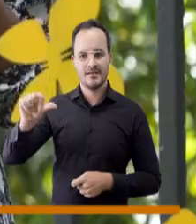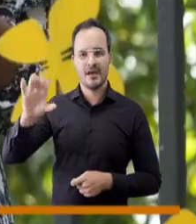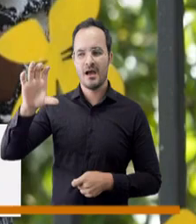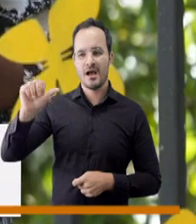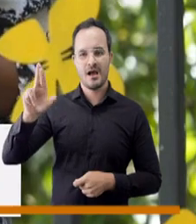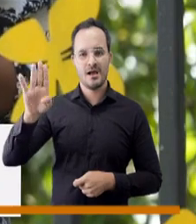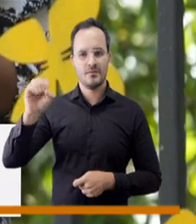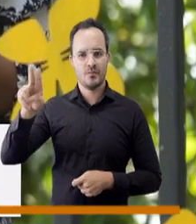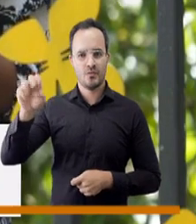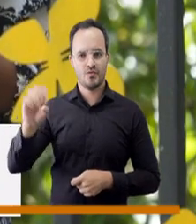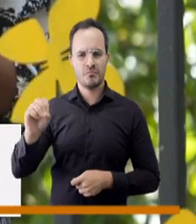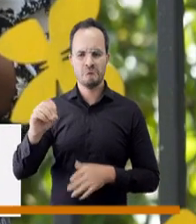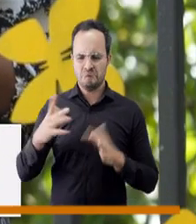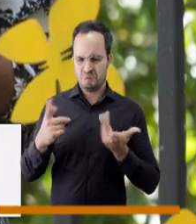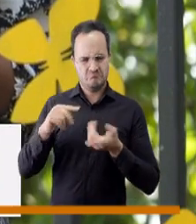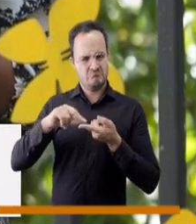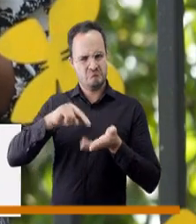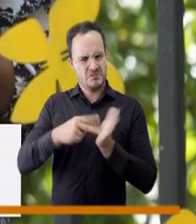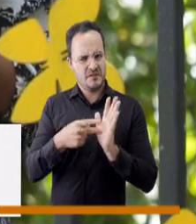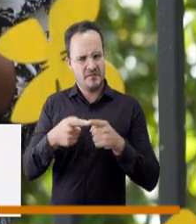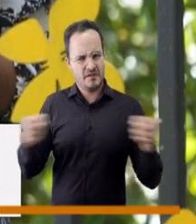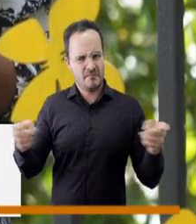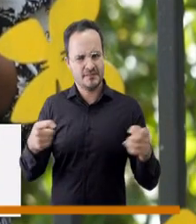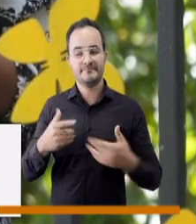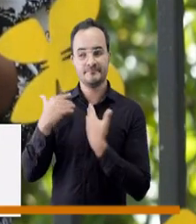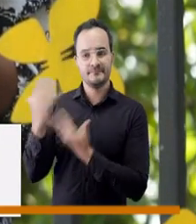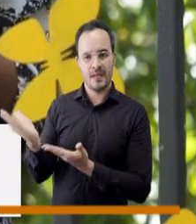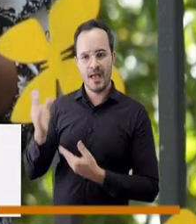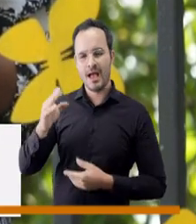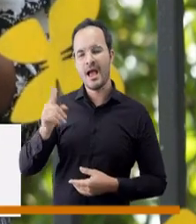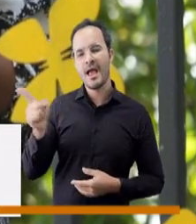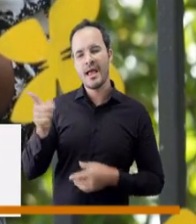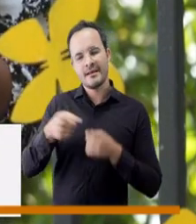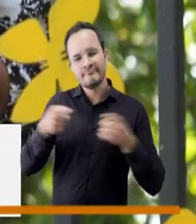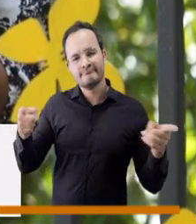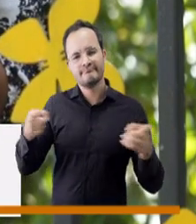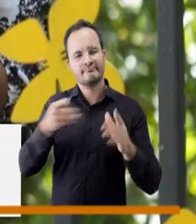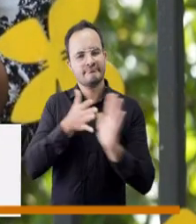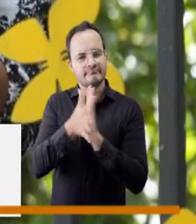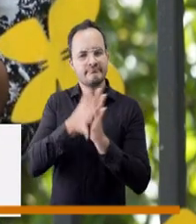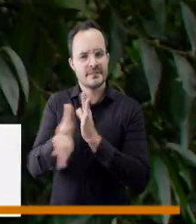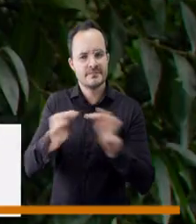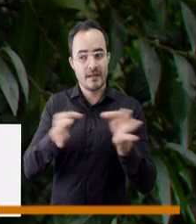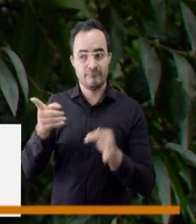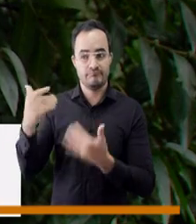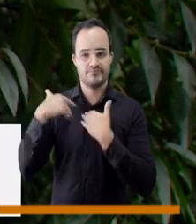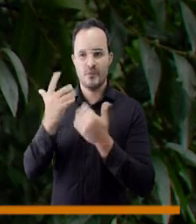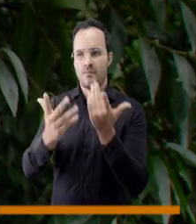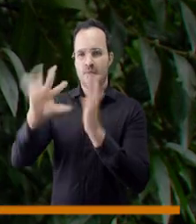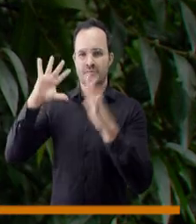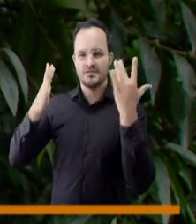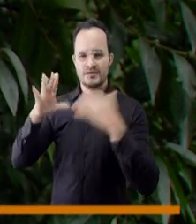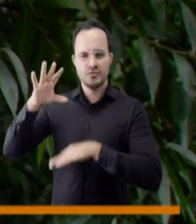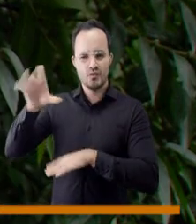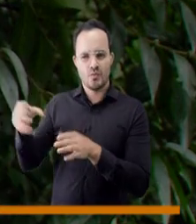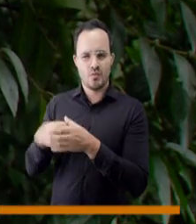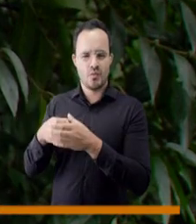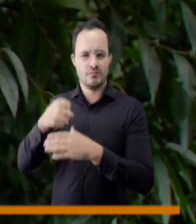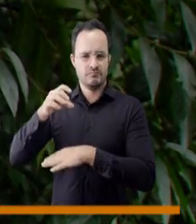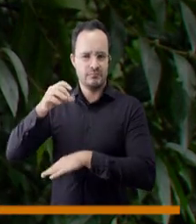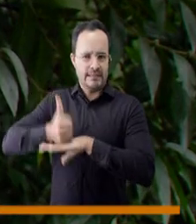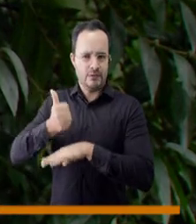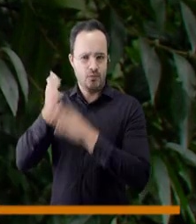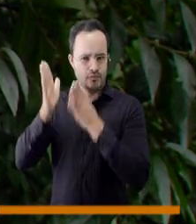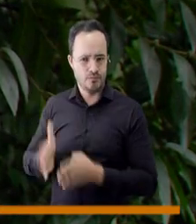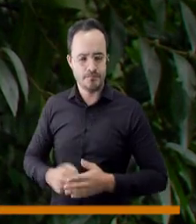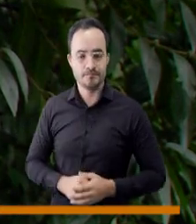qué consiste? Jaime Andrés García, director de Más Bosques, nos explica. Esa huella de carbono puede ser medible y